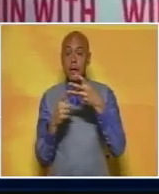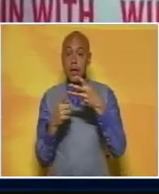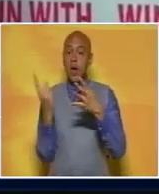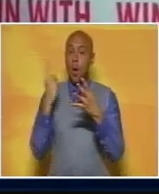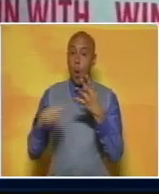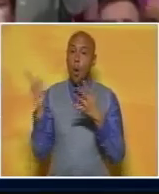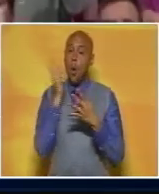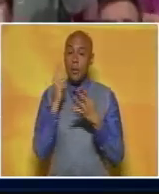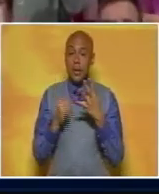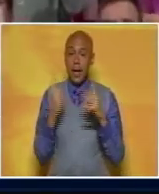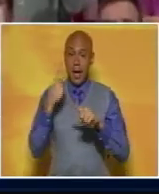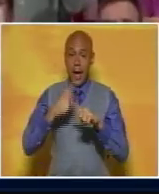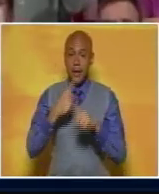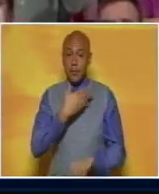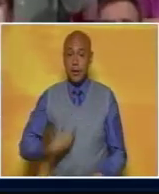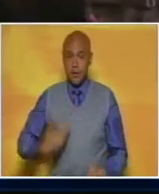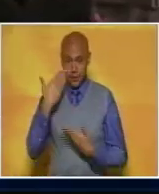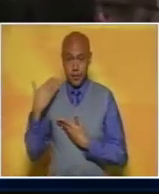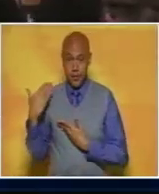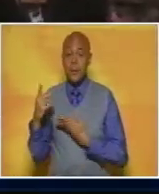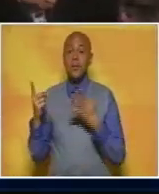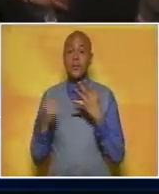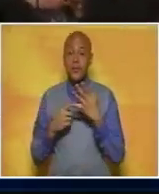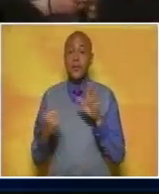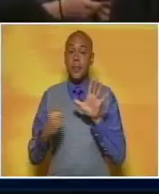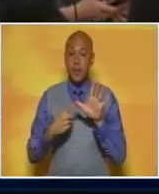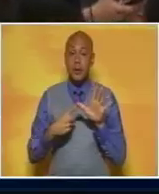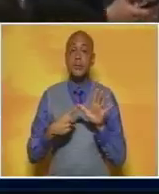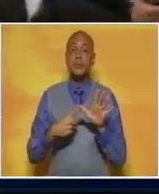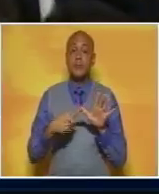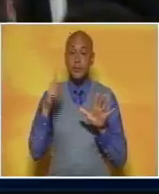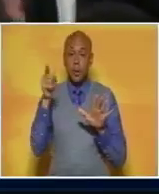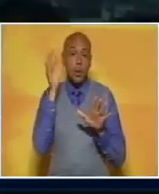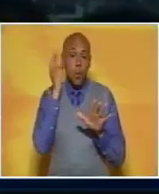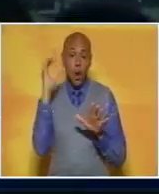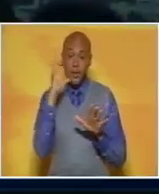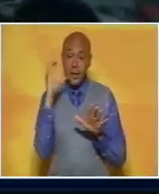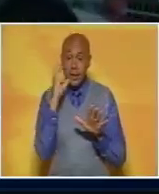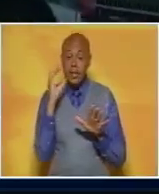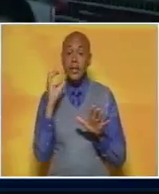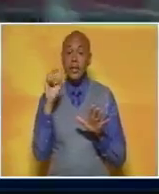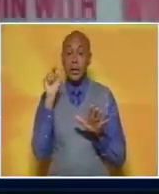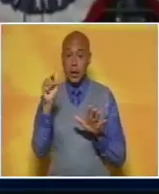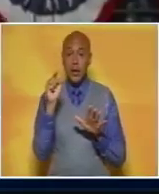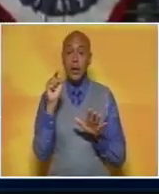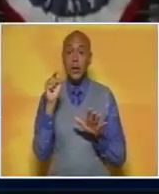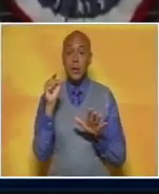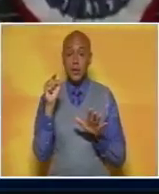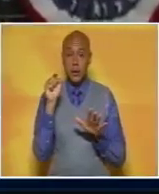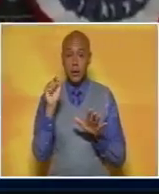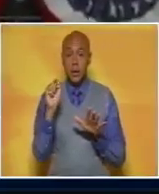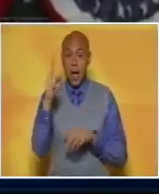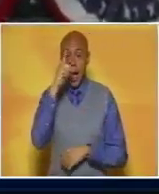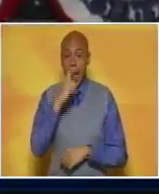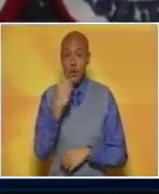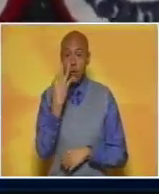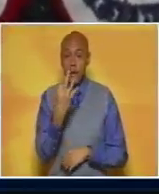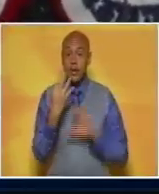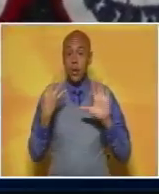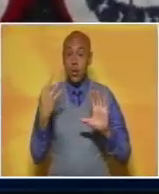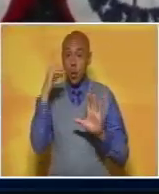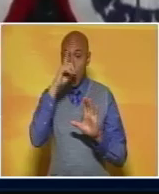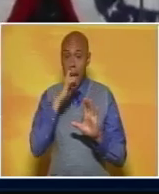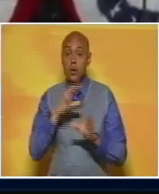ex vicepresidente Joe Biden y la senadora Amy Klobuchar. Buttigieg, a sus 38 años, es